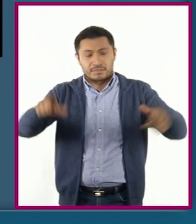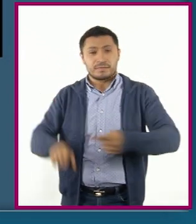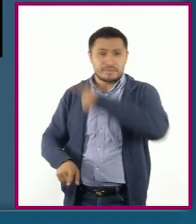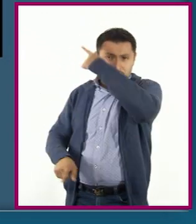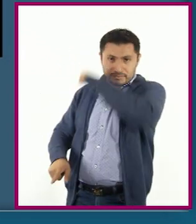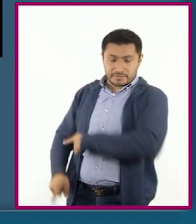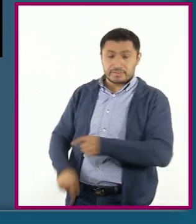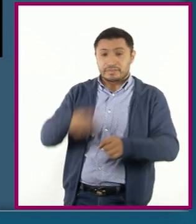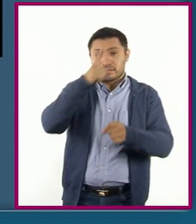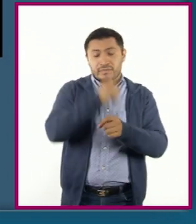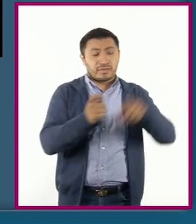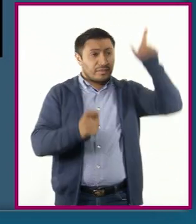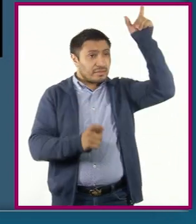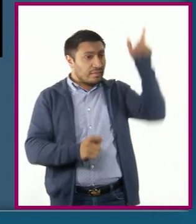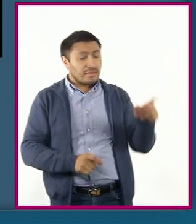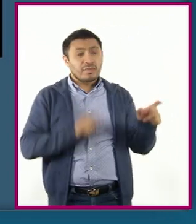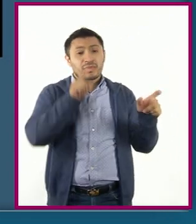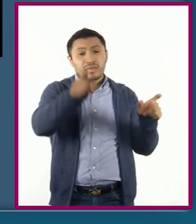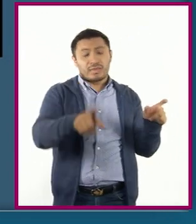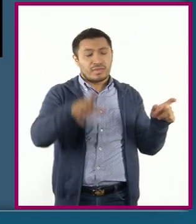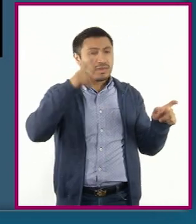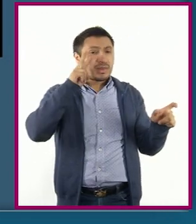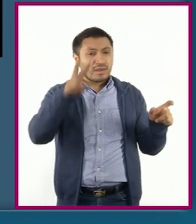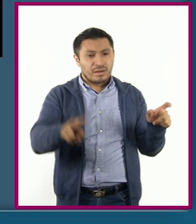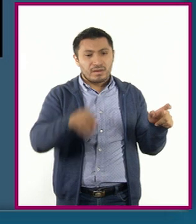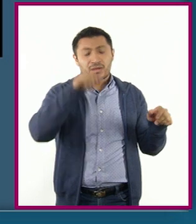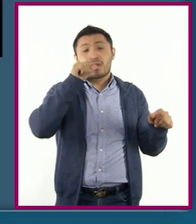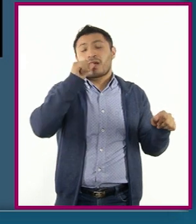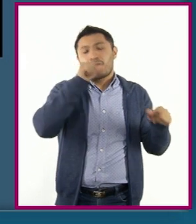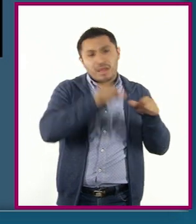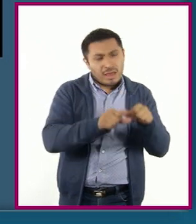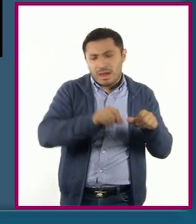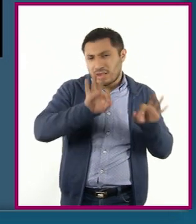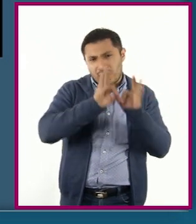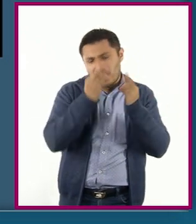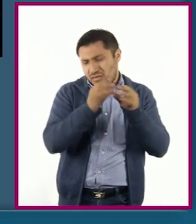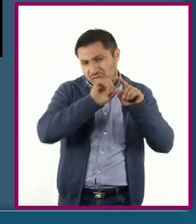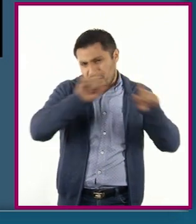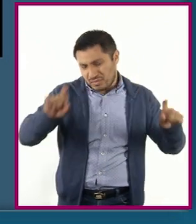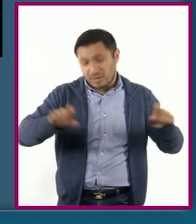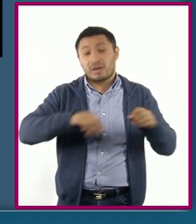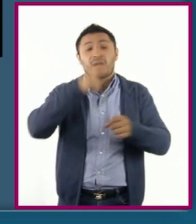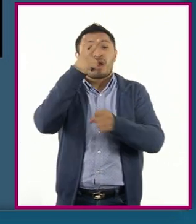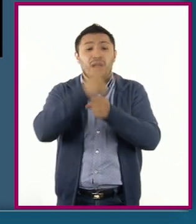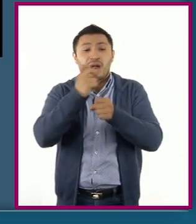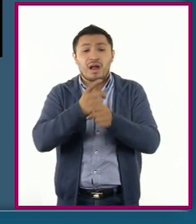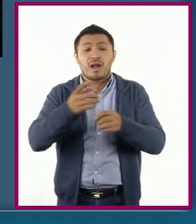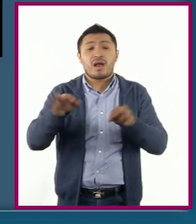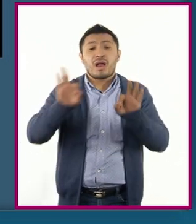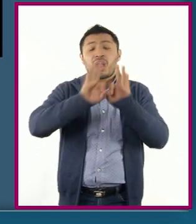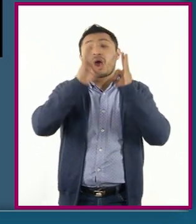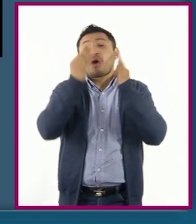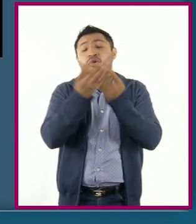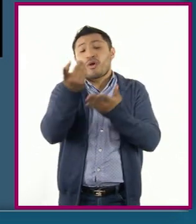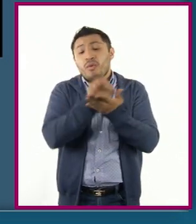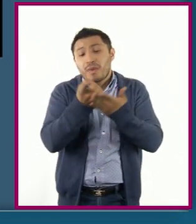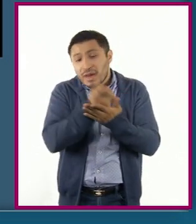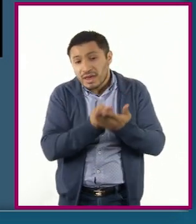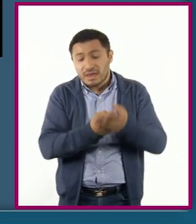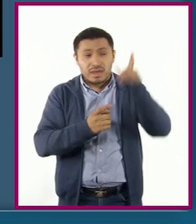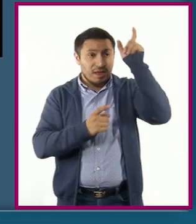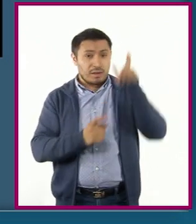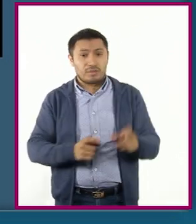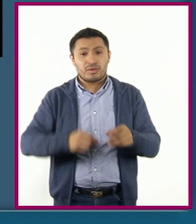letra. Por ejemplo, es el símbolo del silicio Si. Lo vamos a diferenciar del azufre S porque tiene